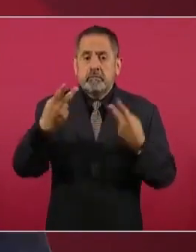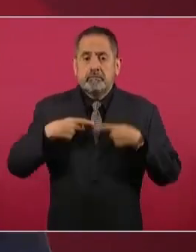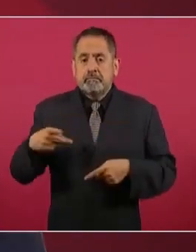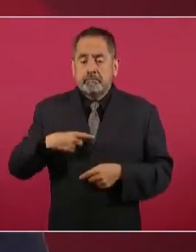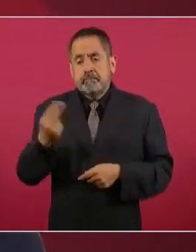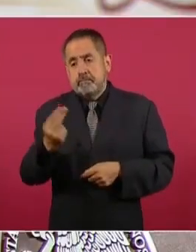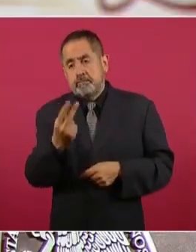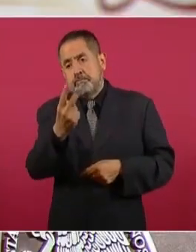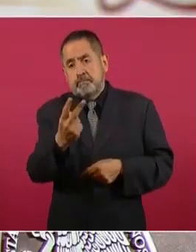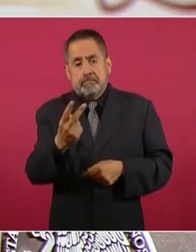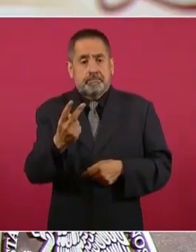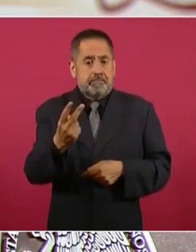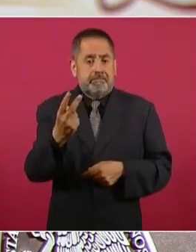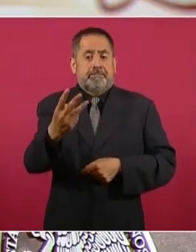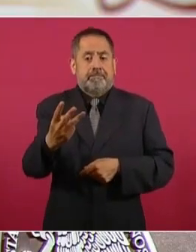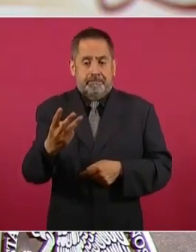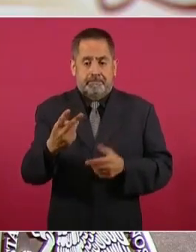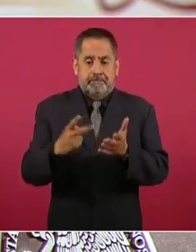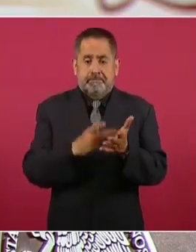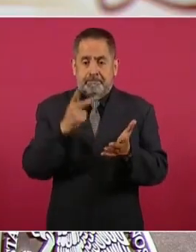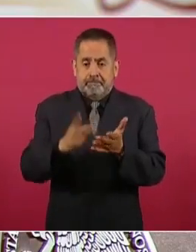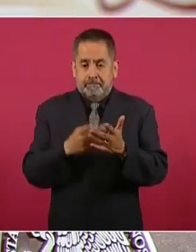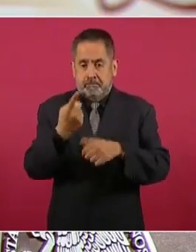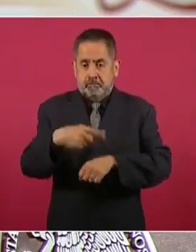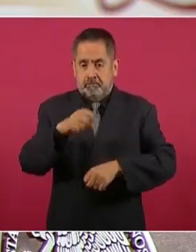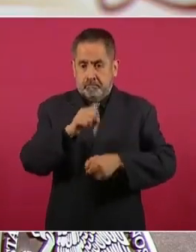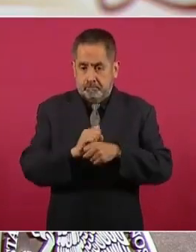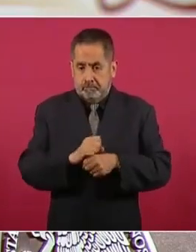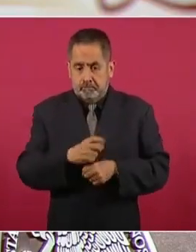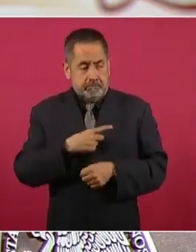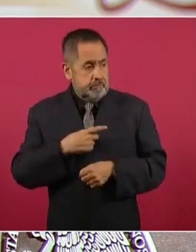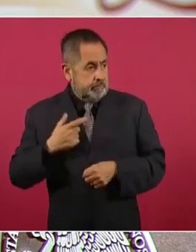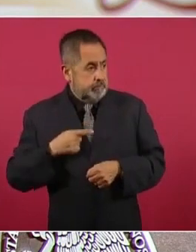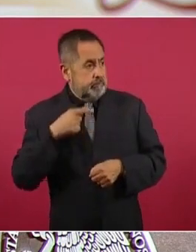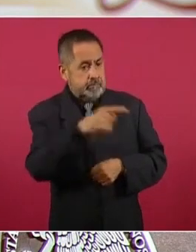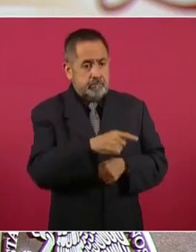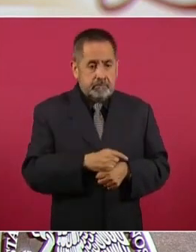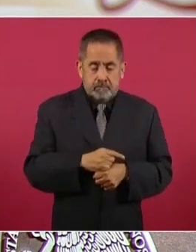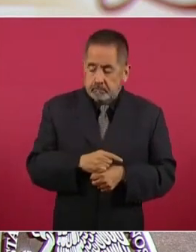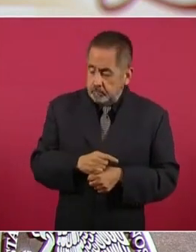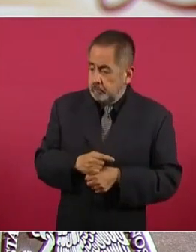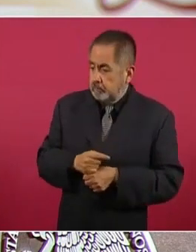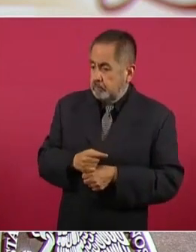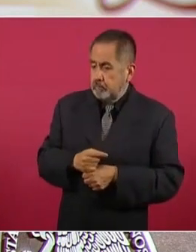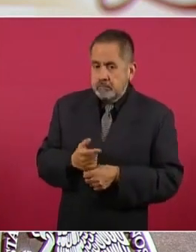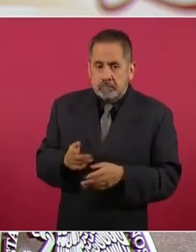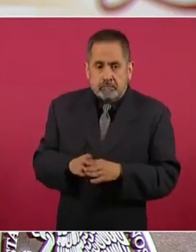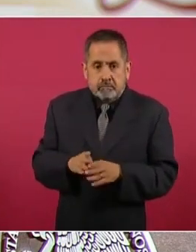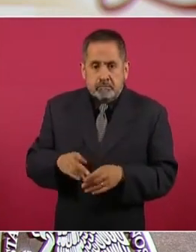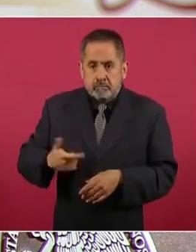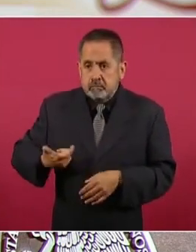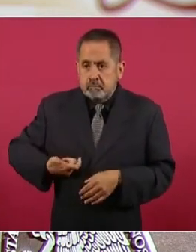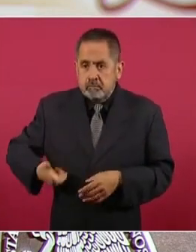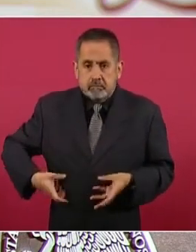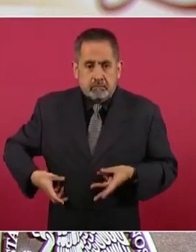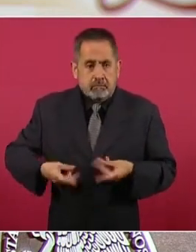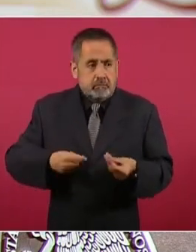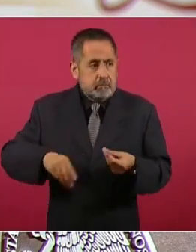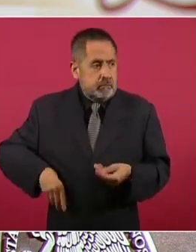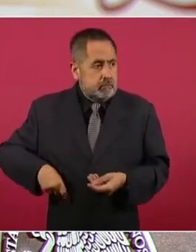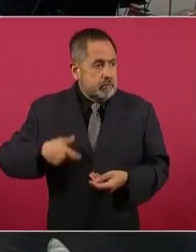sesiones, incluso en algunos casos hasta 3 sesiones a la semana, y ese era un gasto de bolsillo directo